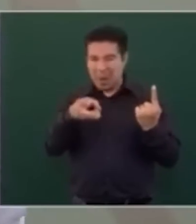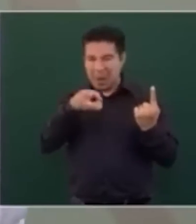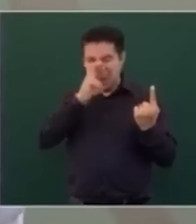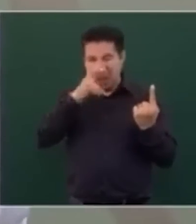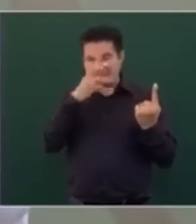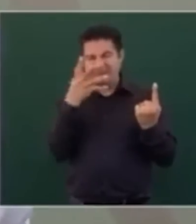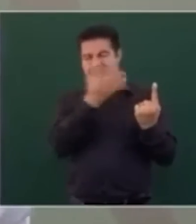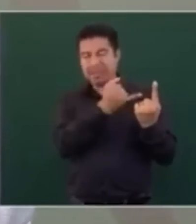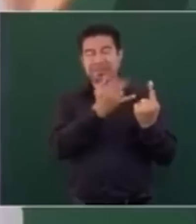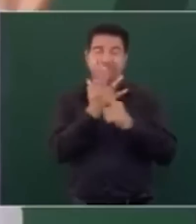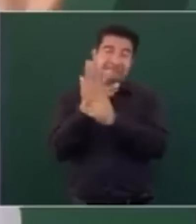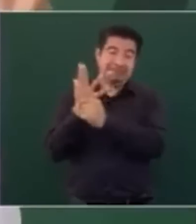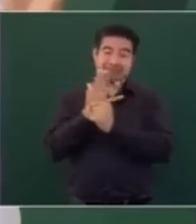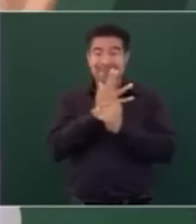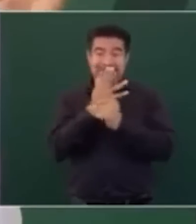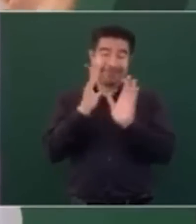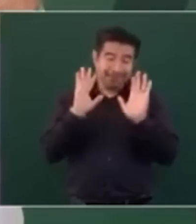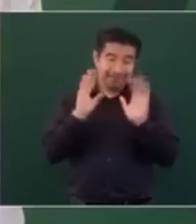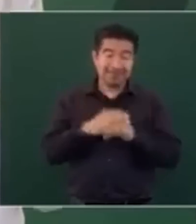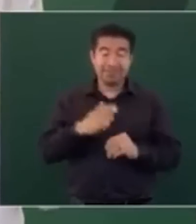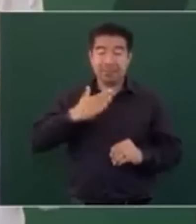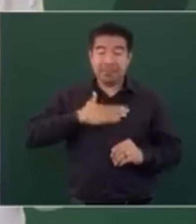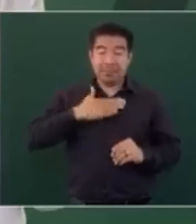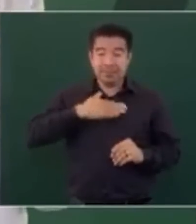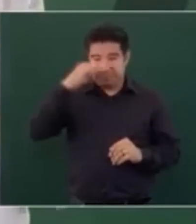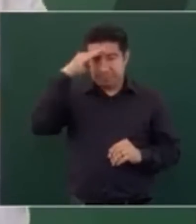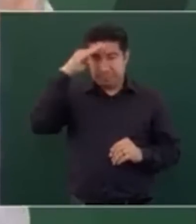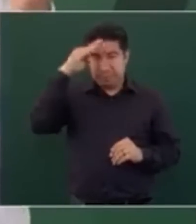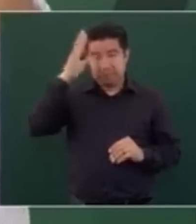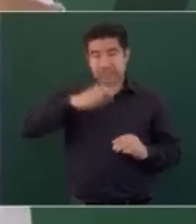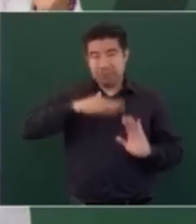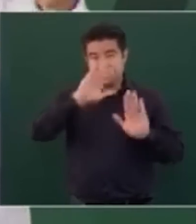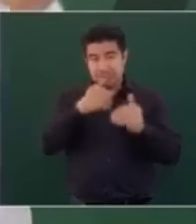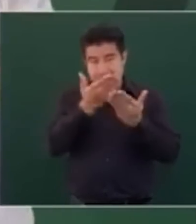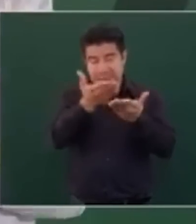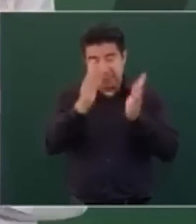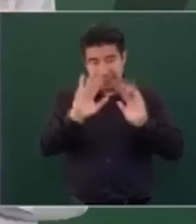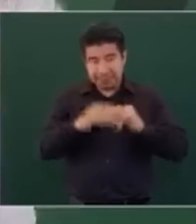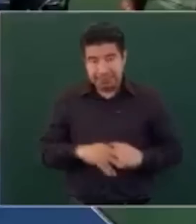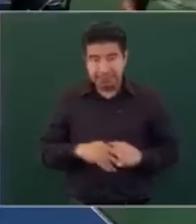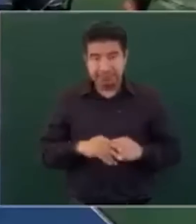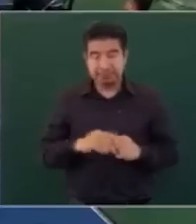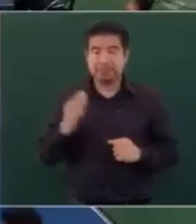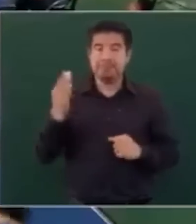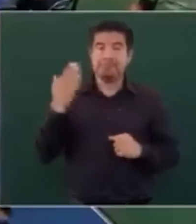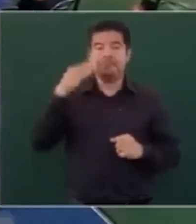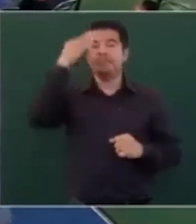Entonces, eso es lo que yo pienso. Ya sabía, hasta